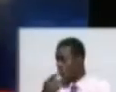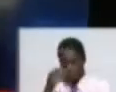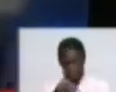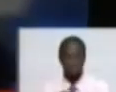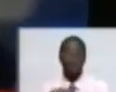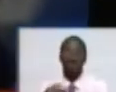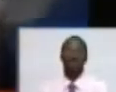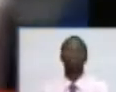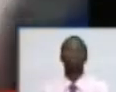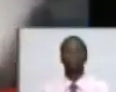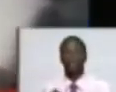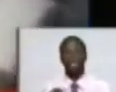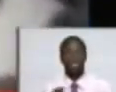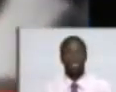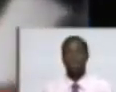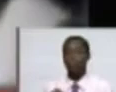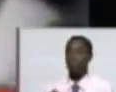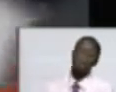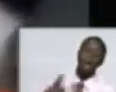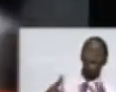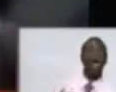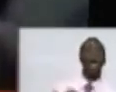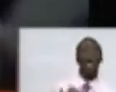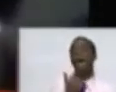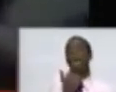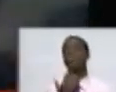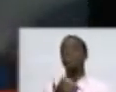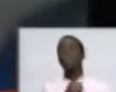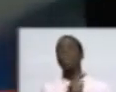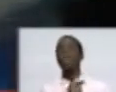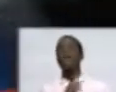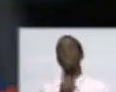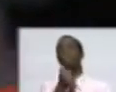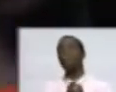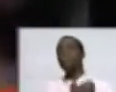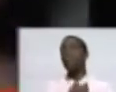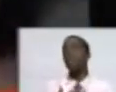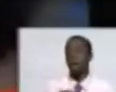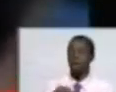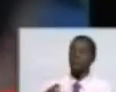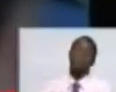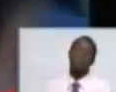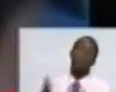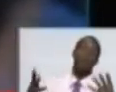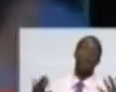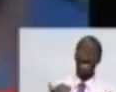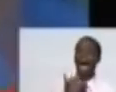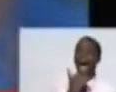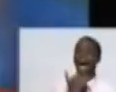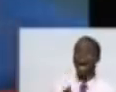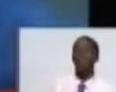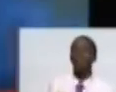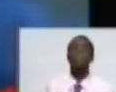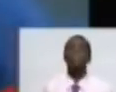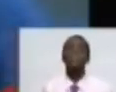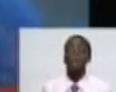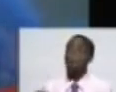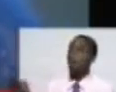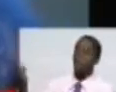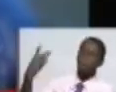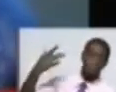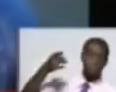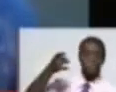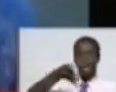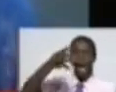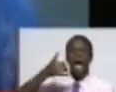bomba. Y si el niño le hubiese pasado algo, ¿qué se hubiese hecho ella? O que si el niño se le hubiese explotado una bomba de eso en los pies, que le hubiesen tirado algo a ese niño, ¿y qué se